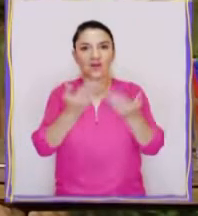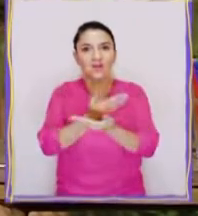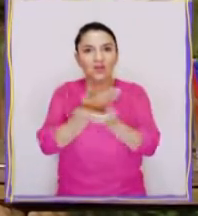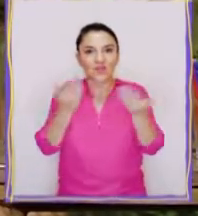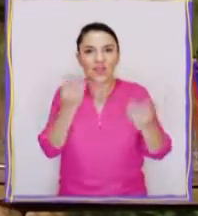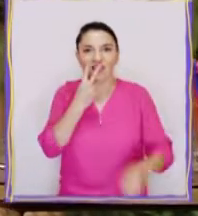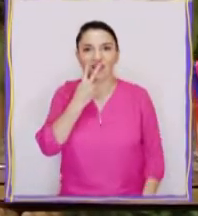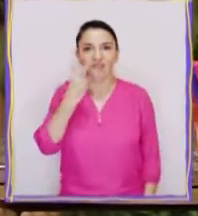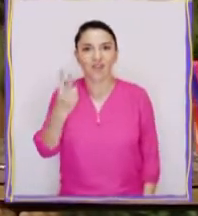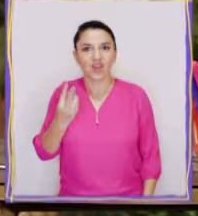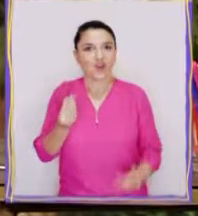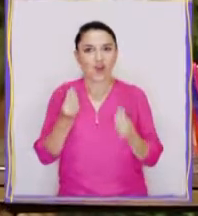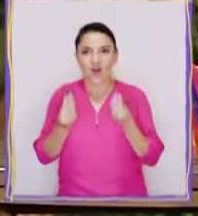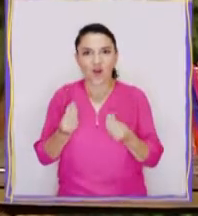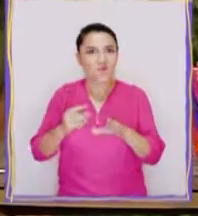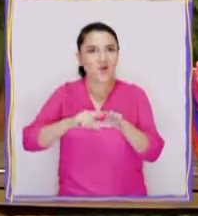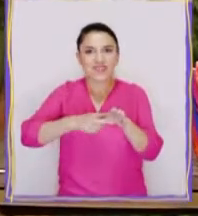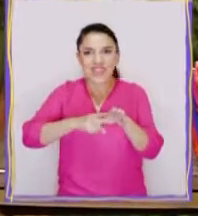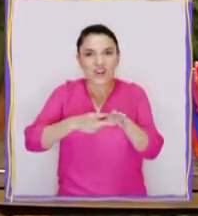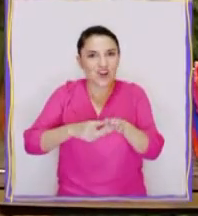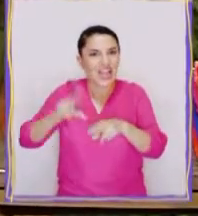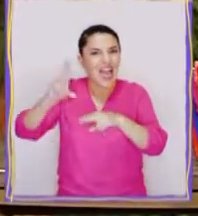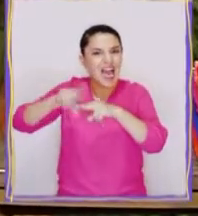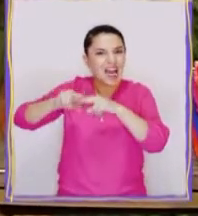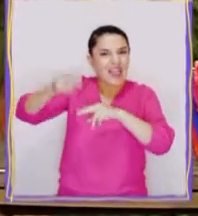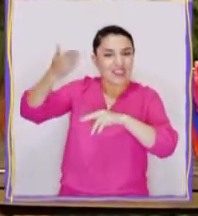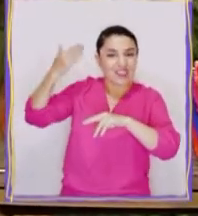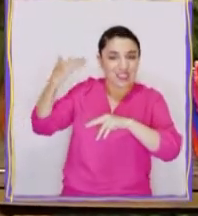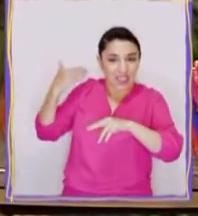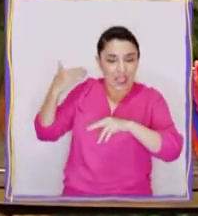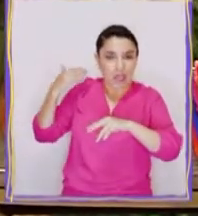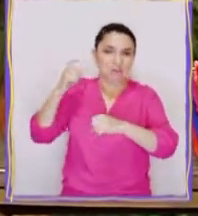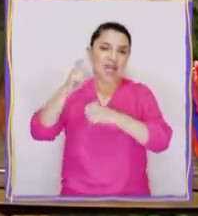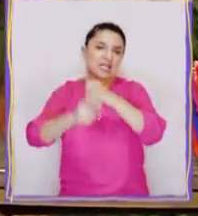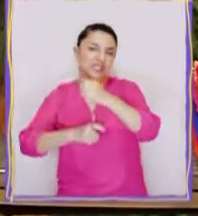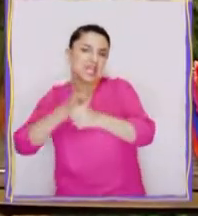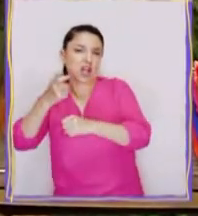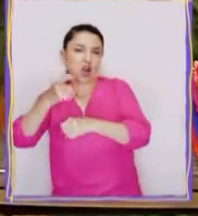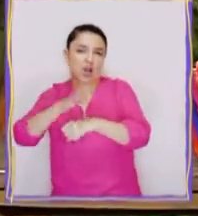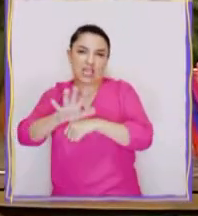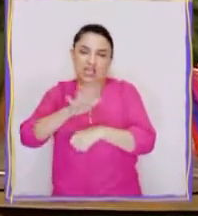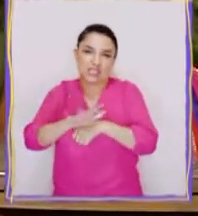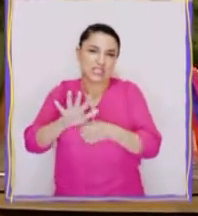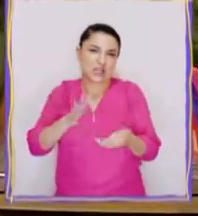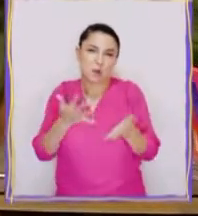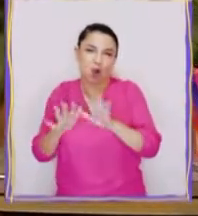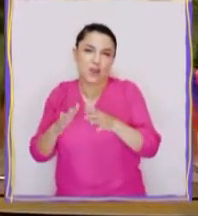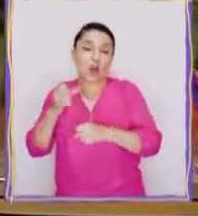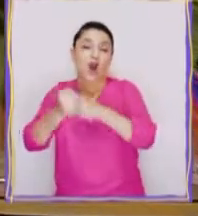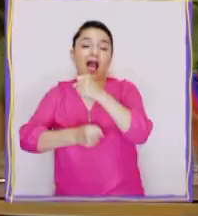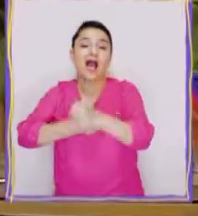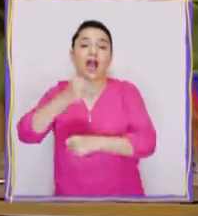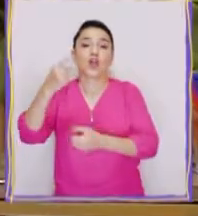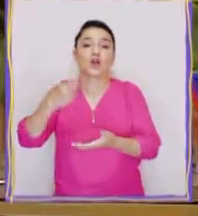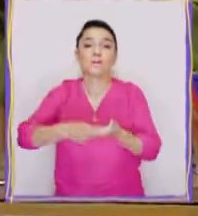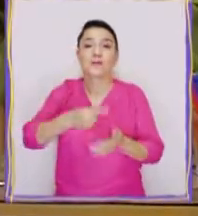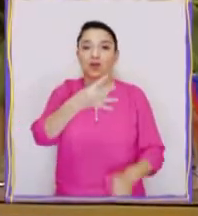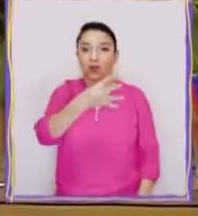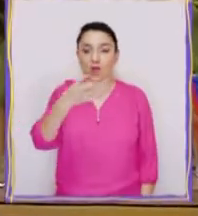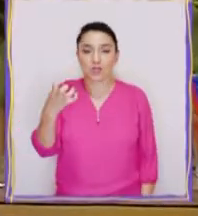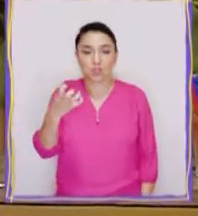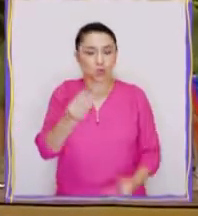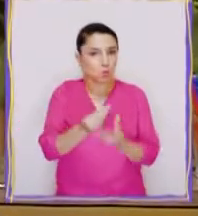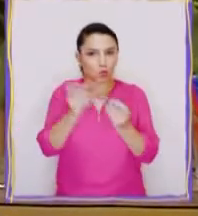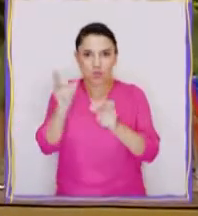¿Se dieron cuenta de cómo era la tecnología en la época? En el siglo XV, por ahí por los 1400,